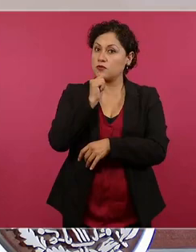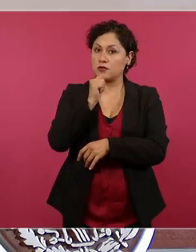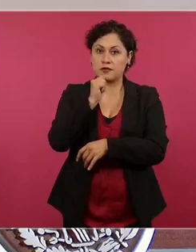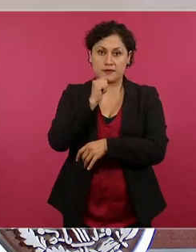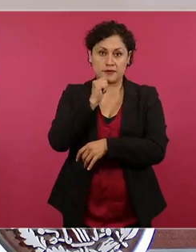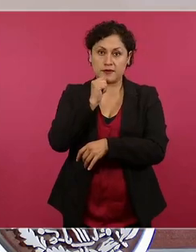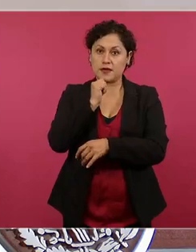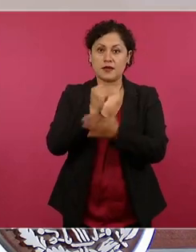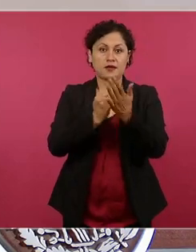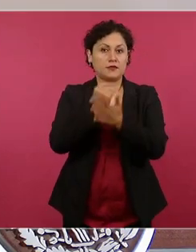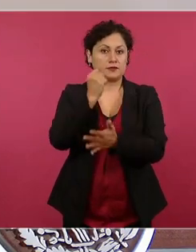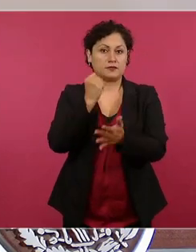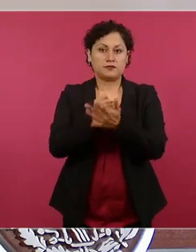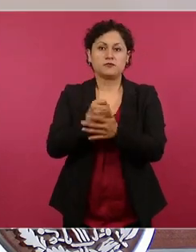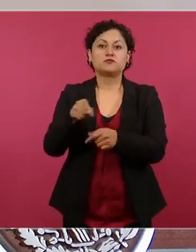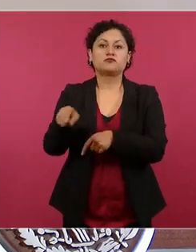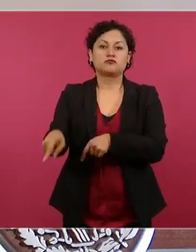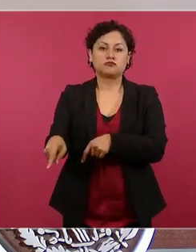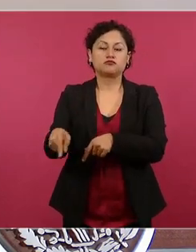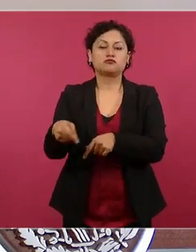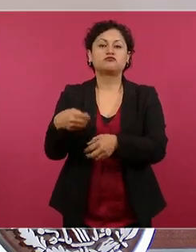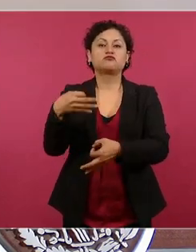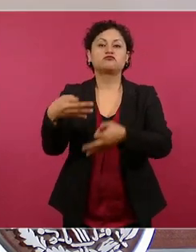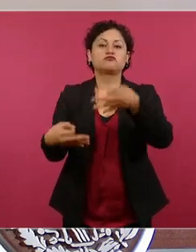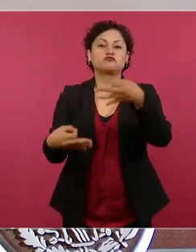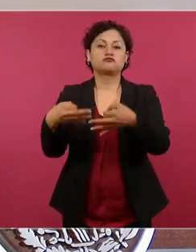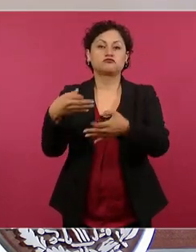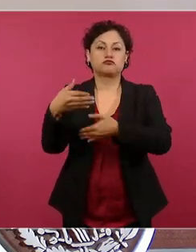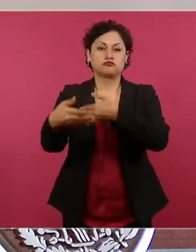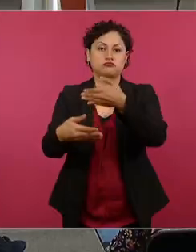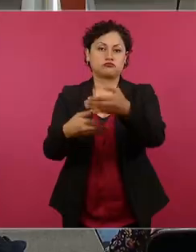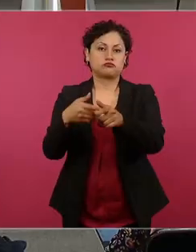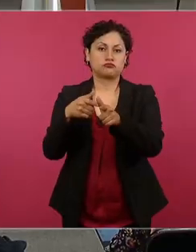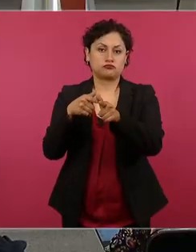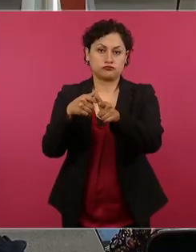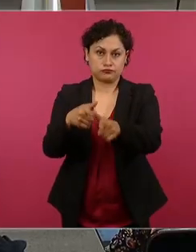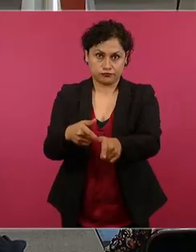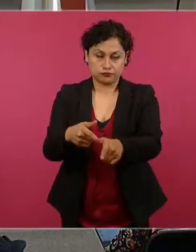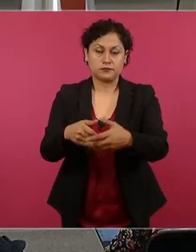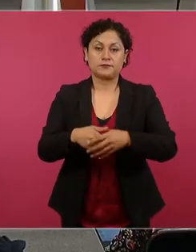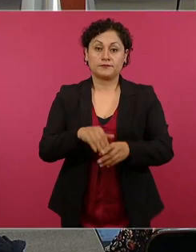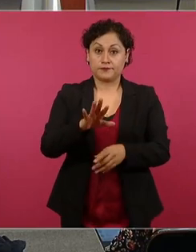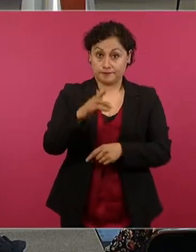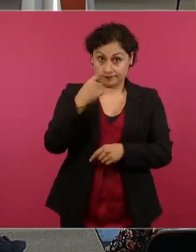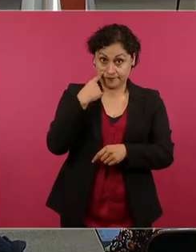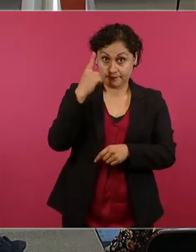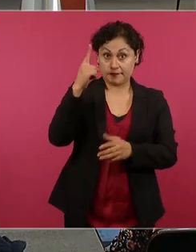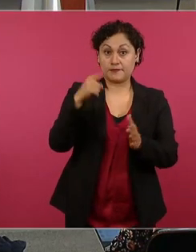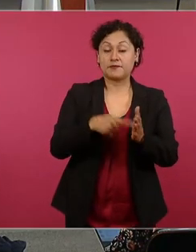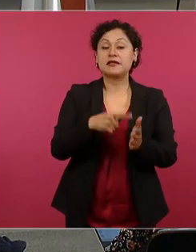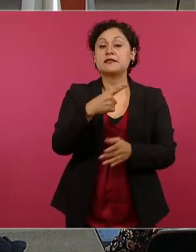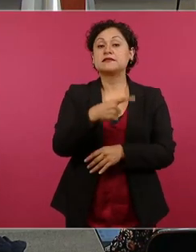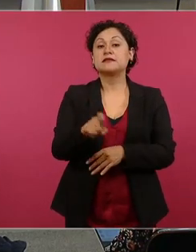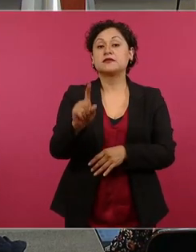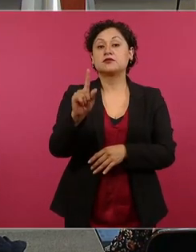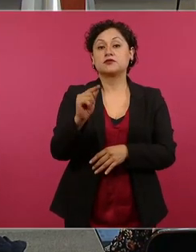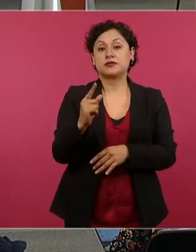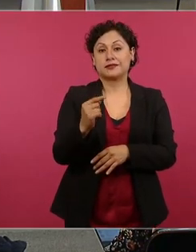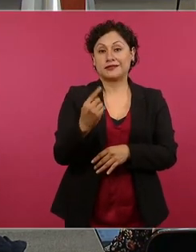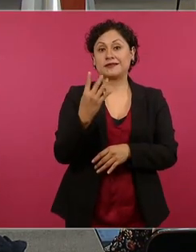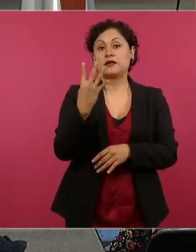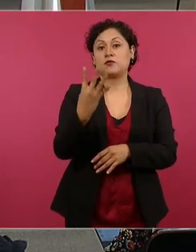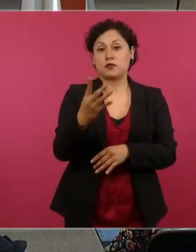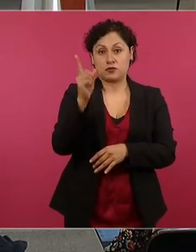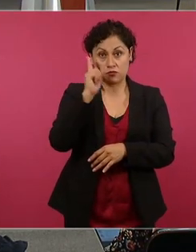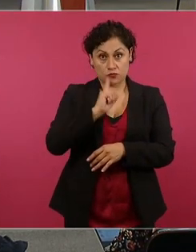estancias en el penal en etapa procesal. De las 1.174 mujeres que